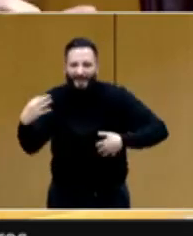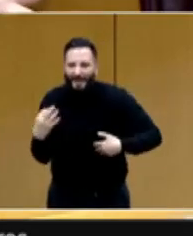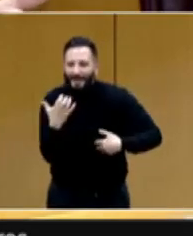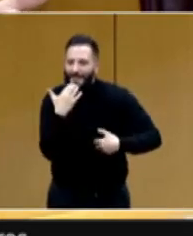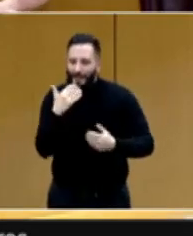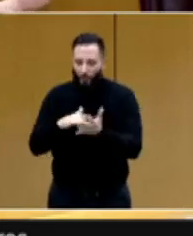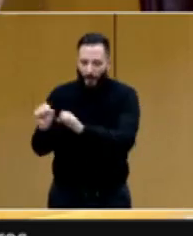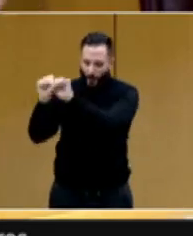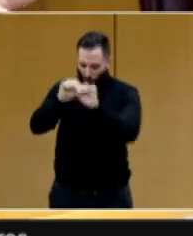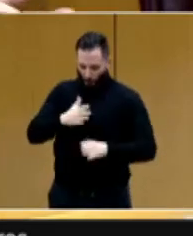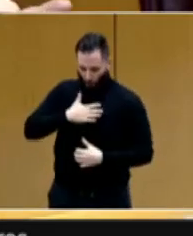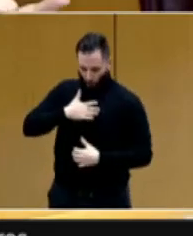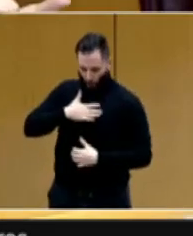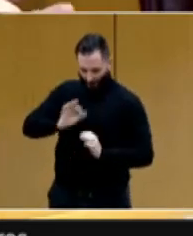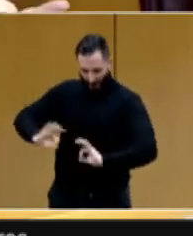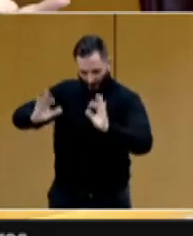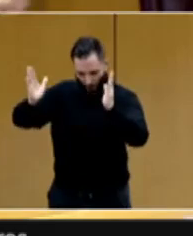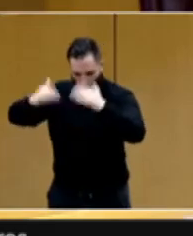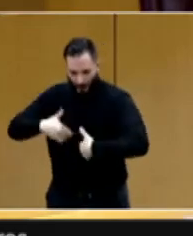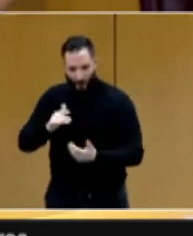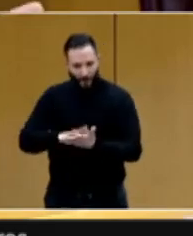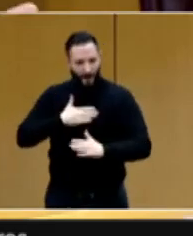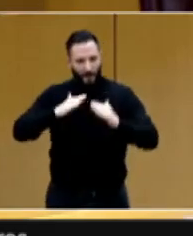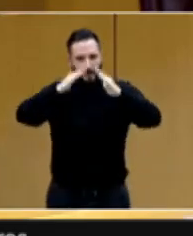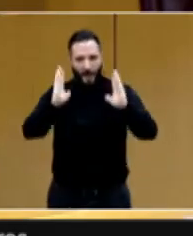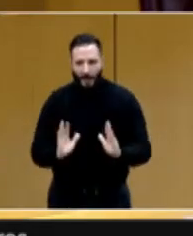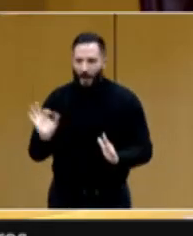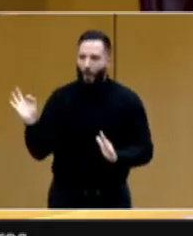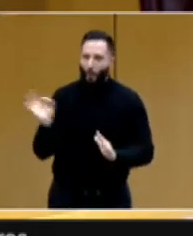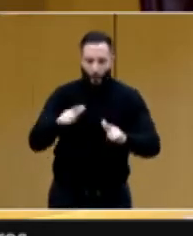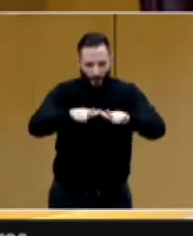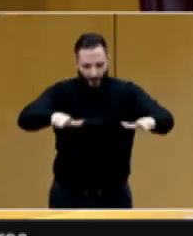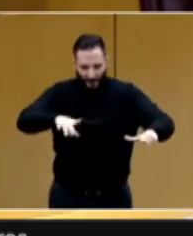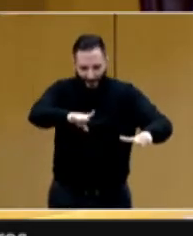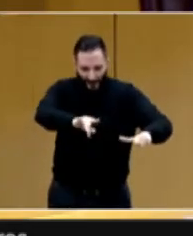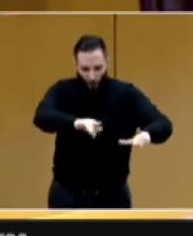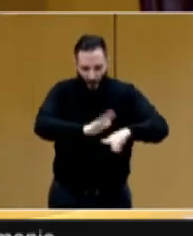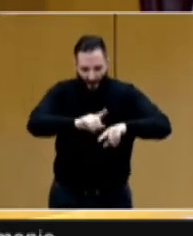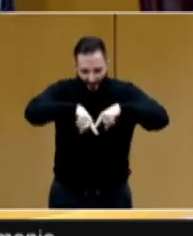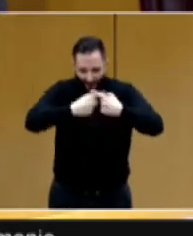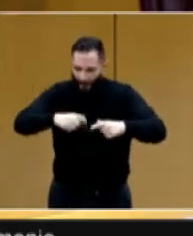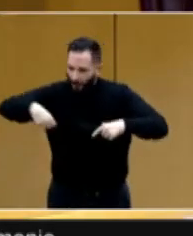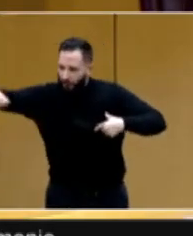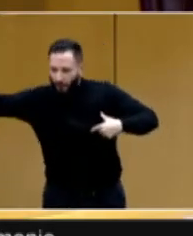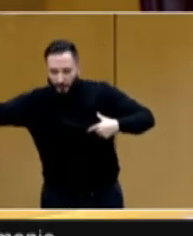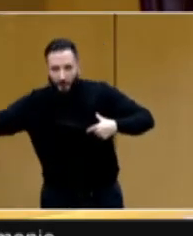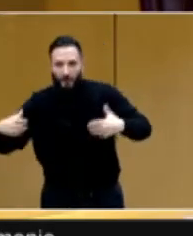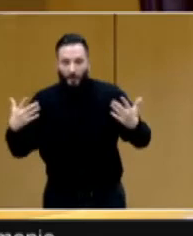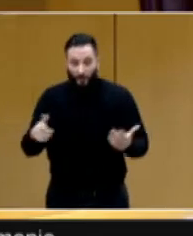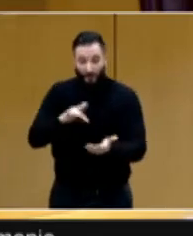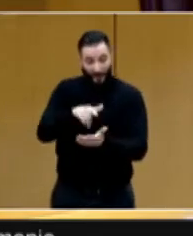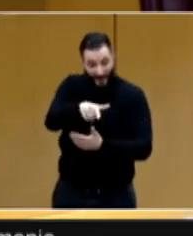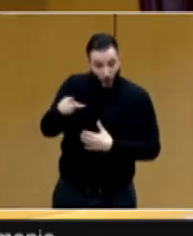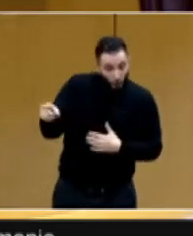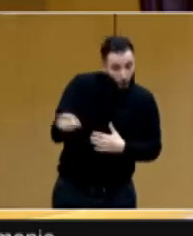para evitar que efectivamente la casa o la explotación saliese de la propia familia y a través del cual se protegía a todas las situaciones de